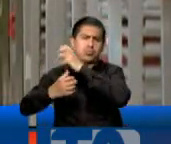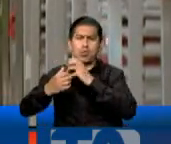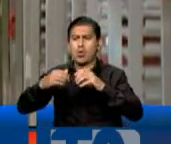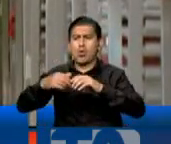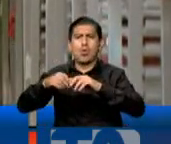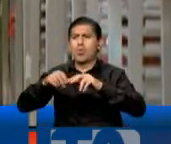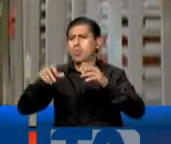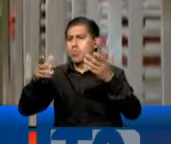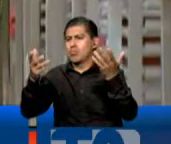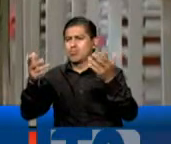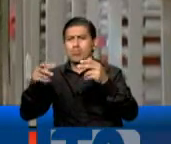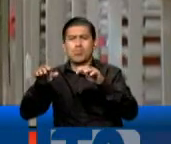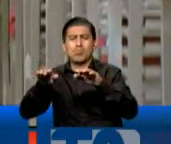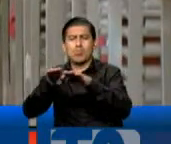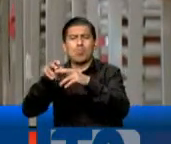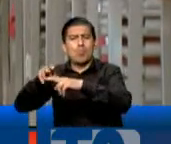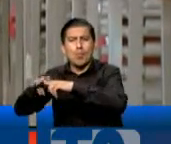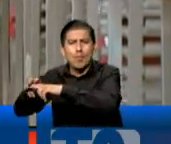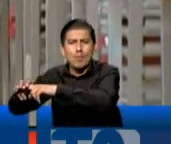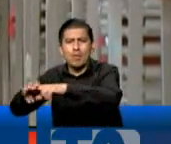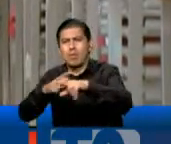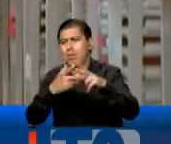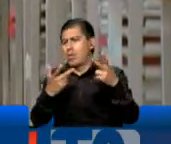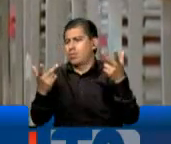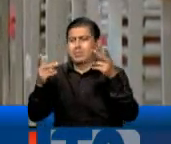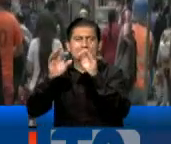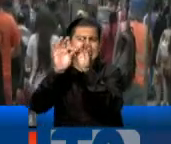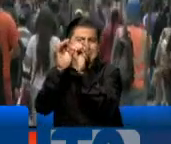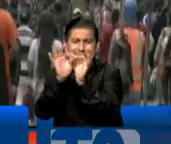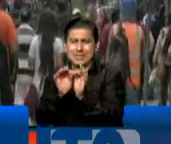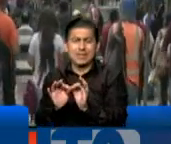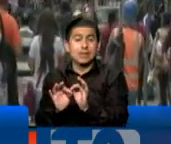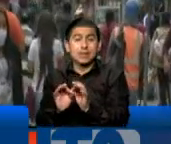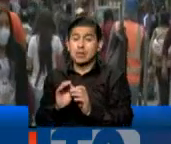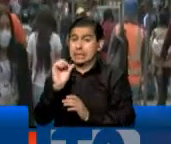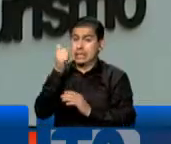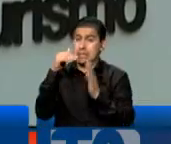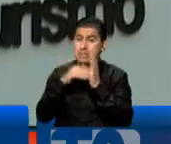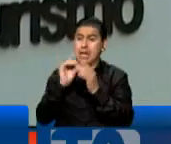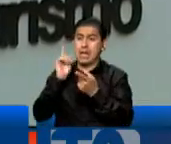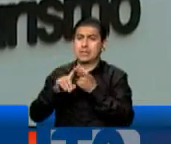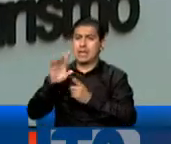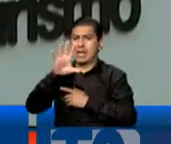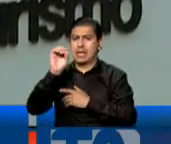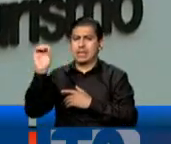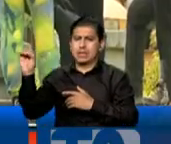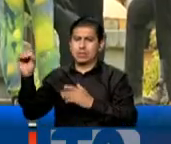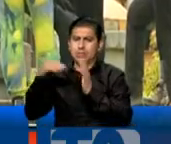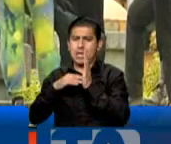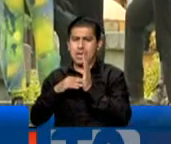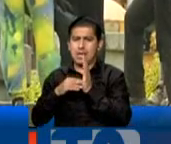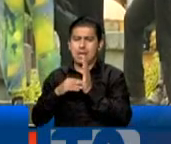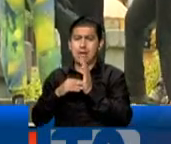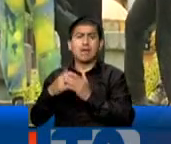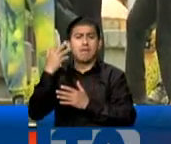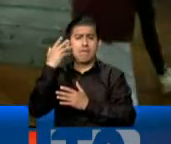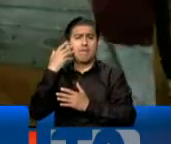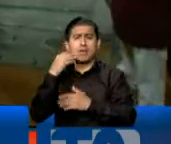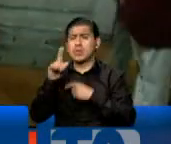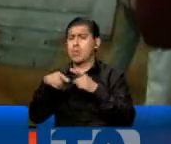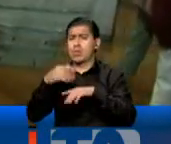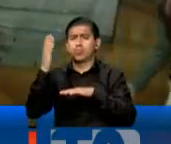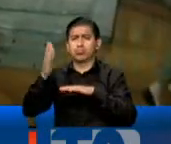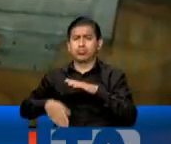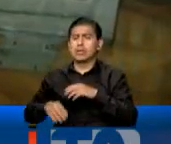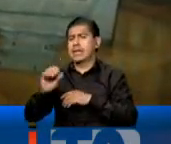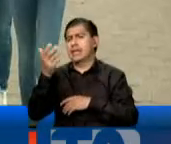e inmuebles de nuestro país, con un costo entre los 10.000 y $500.000. La fecha límite para la entrega de